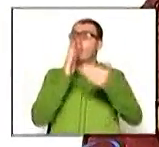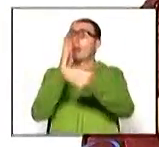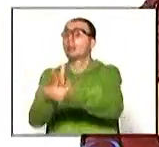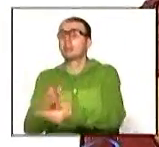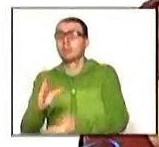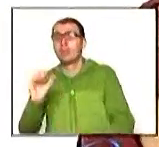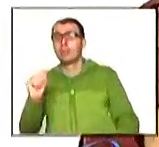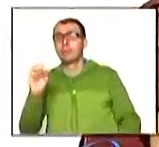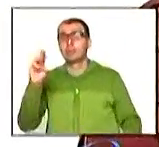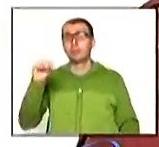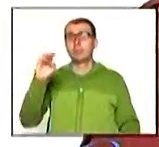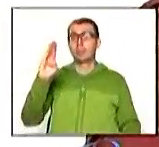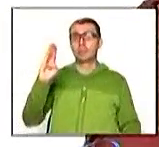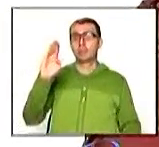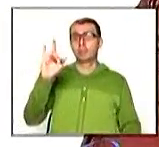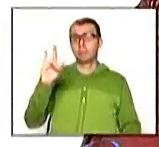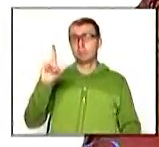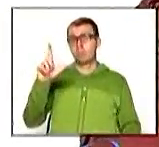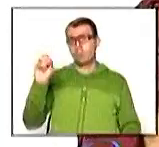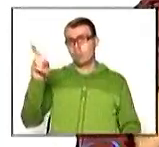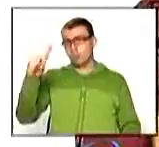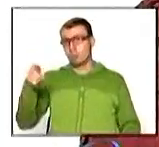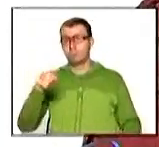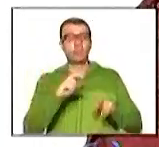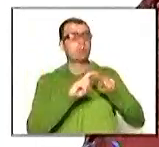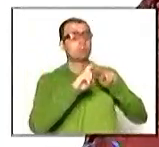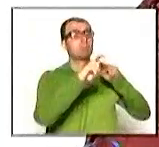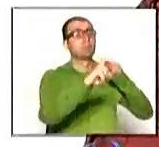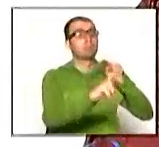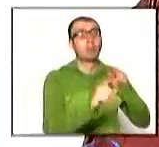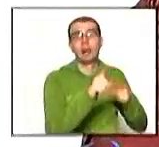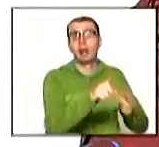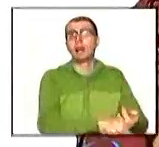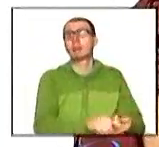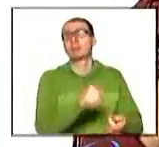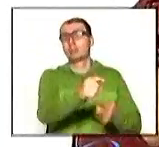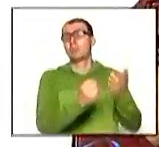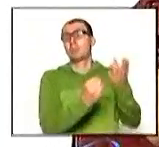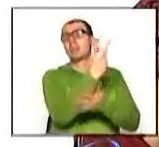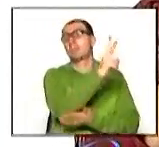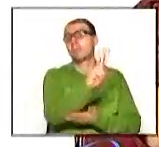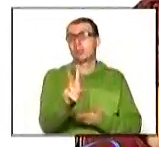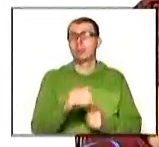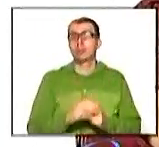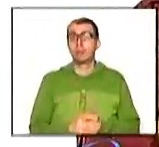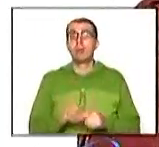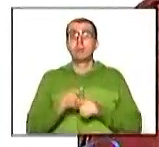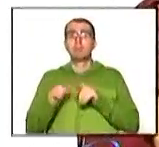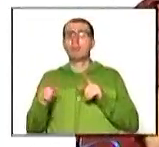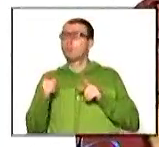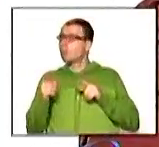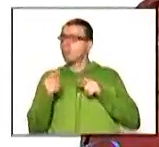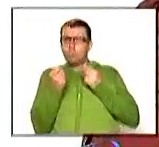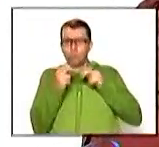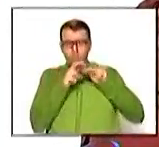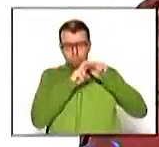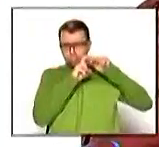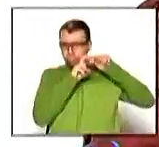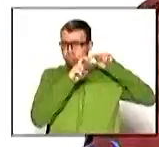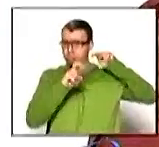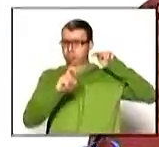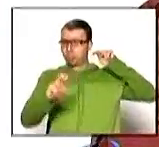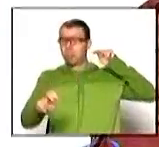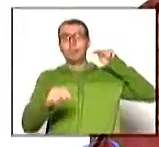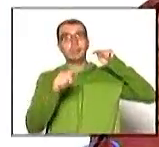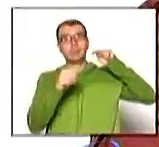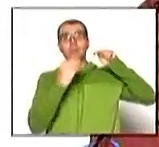María, que es otro municipio. Pero hicieron un cablecito desde una zona, digamos que la zona